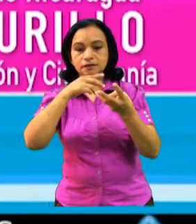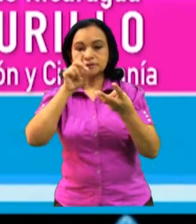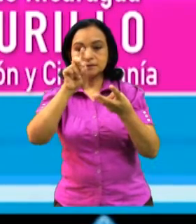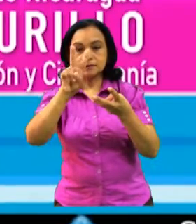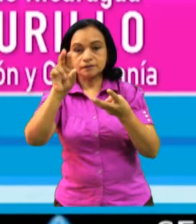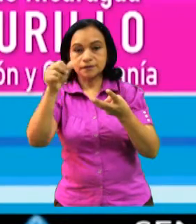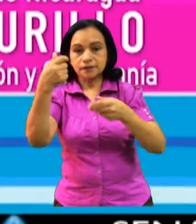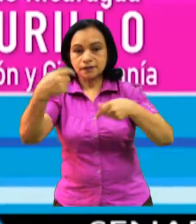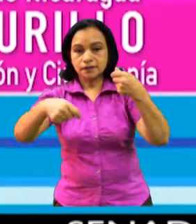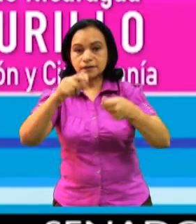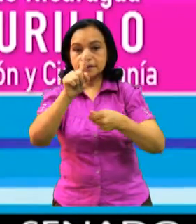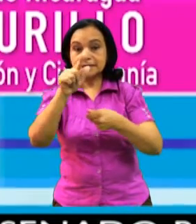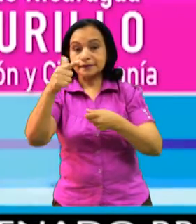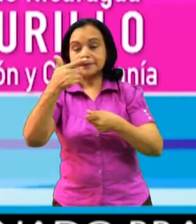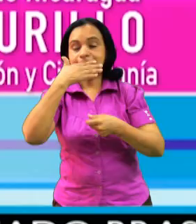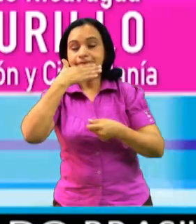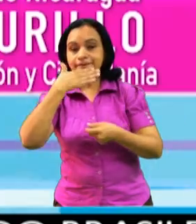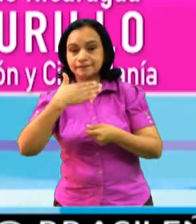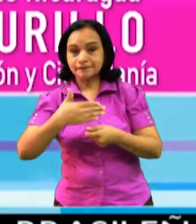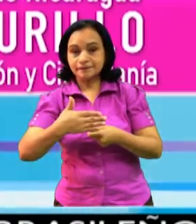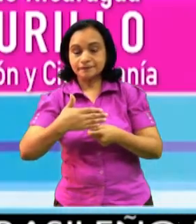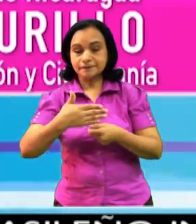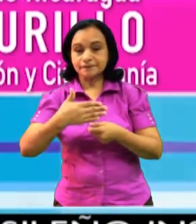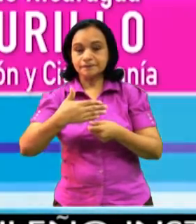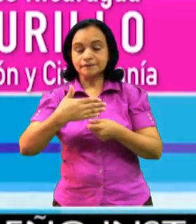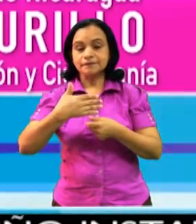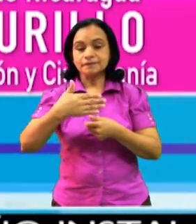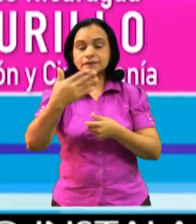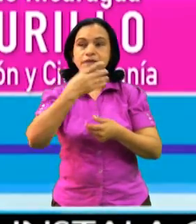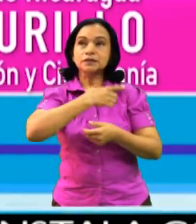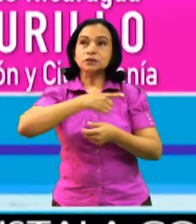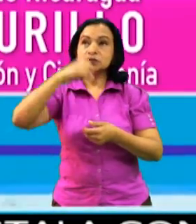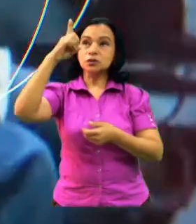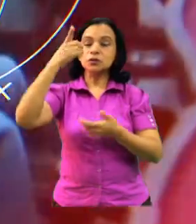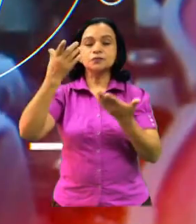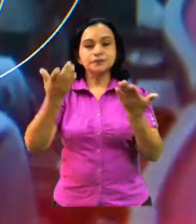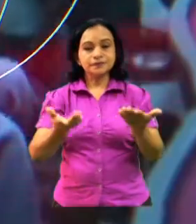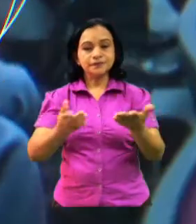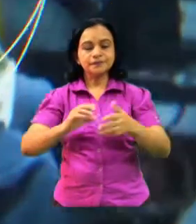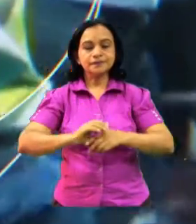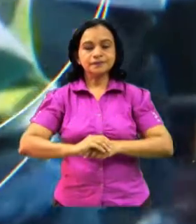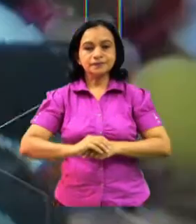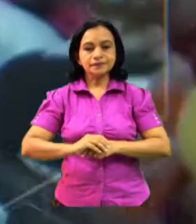26 de septiembre y 17 de diciembre, Dios mediante.